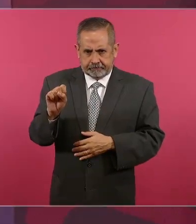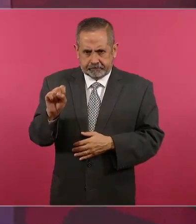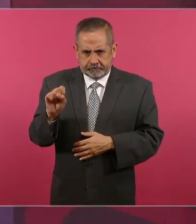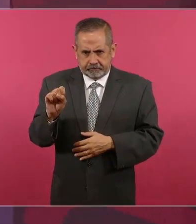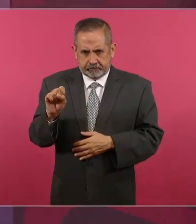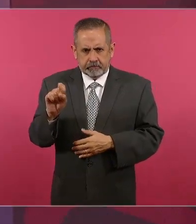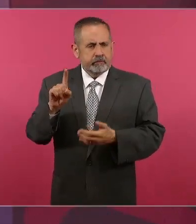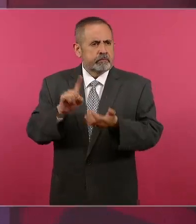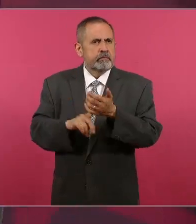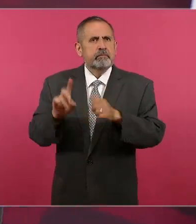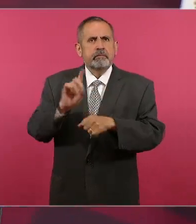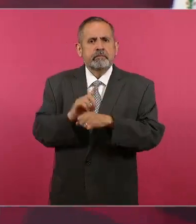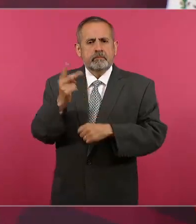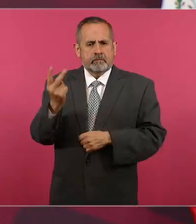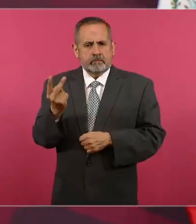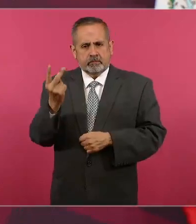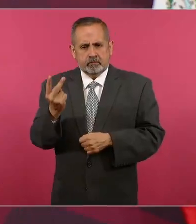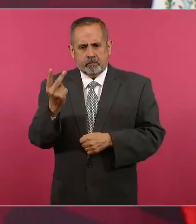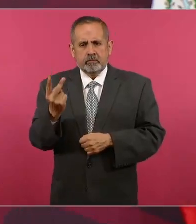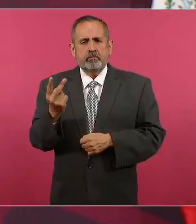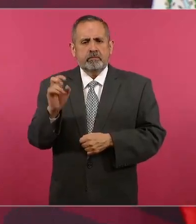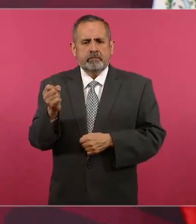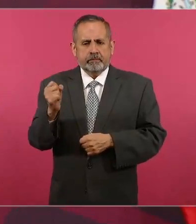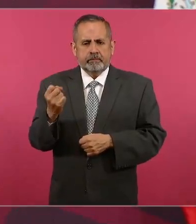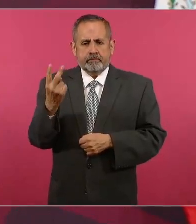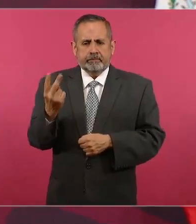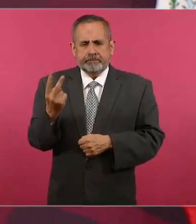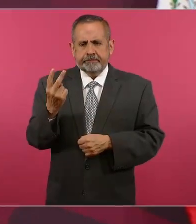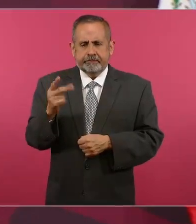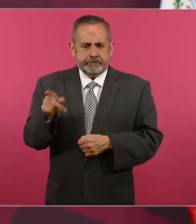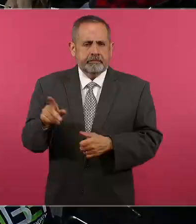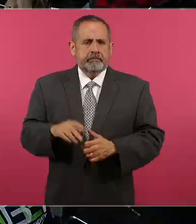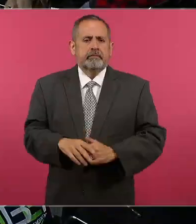el día 2 de septiembre.